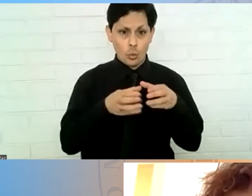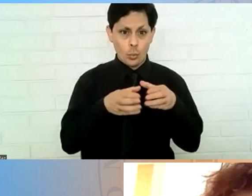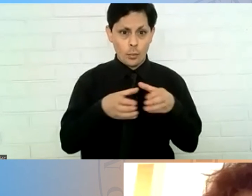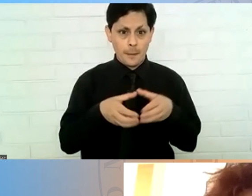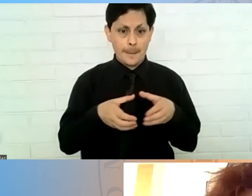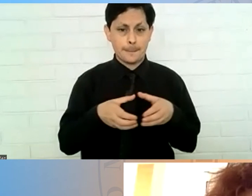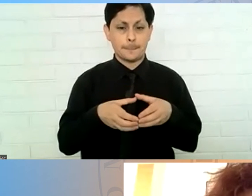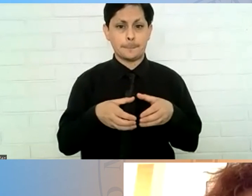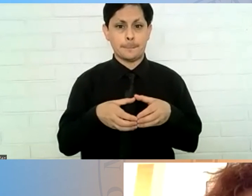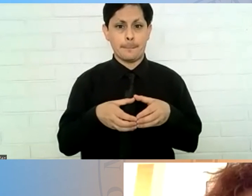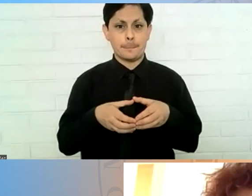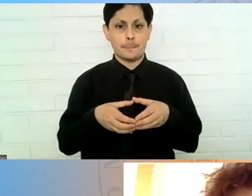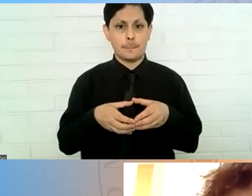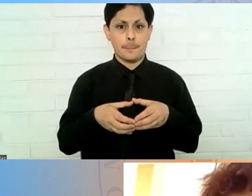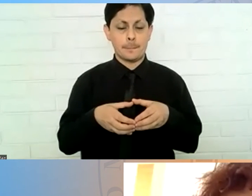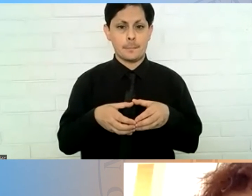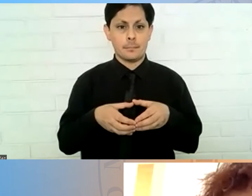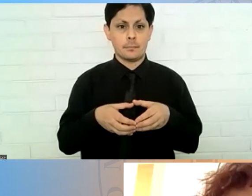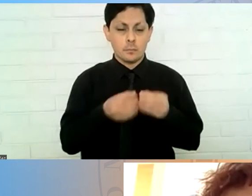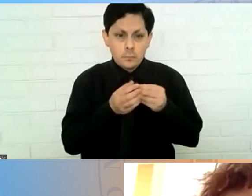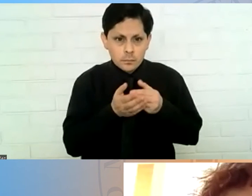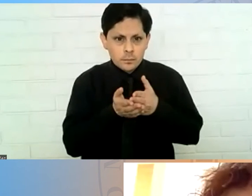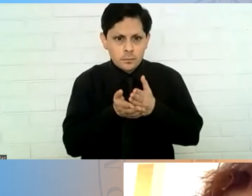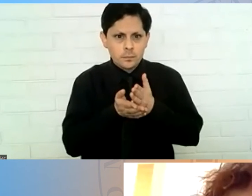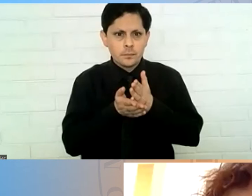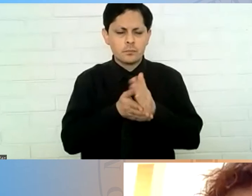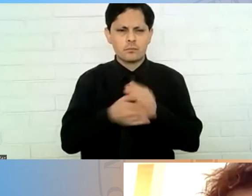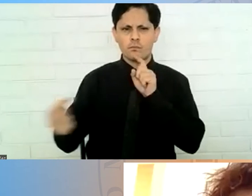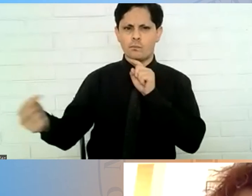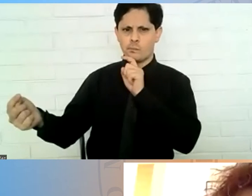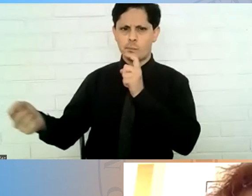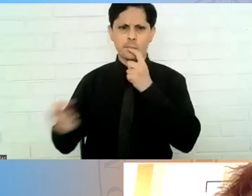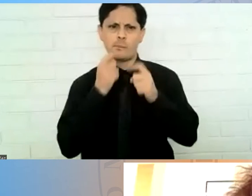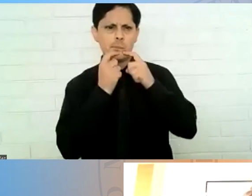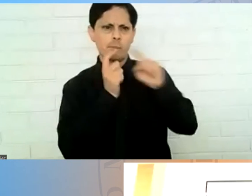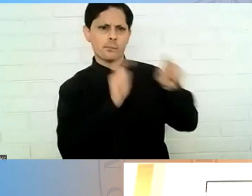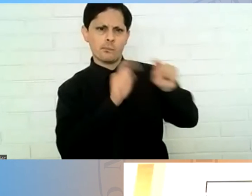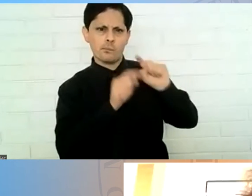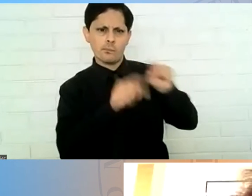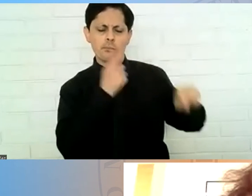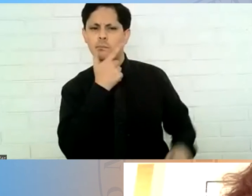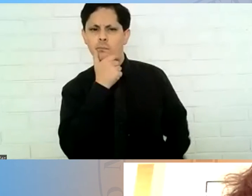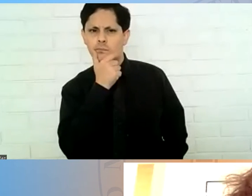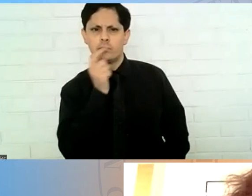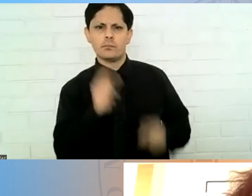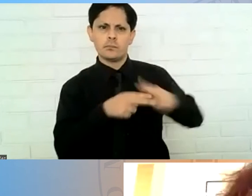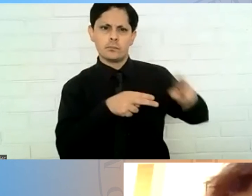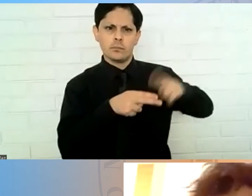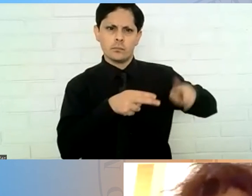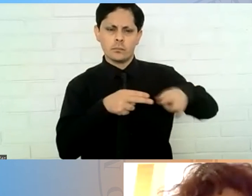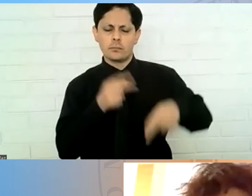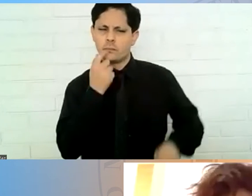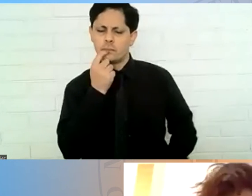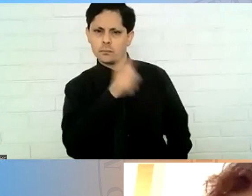cierto?, estos grupos que han ido emergiendo, que nos han interpelado, y que han interpelado a la sociedad y las cosas como se están haciendo. Entonces,